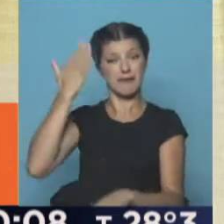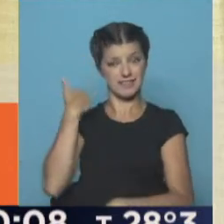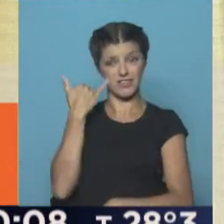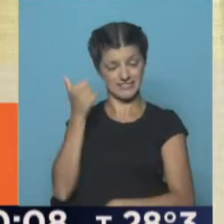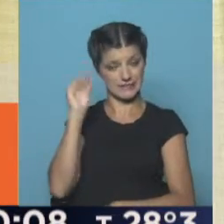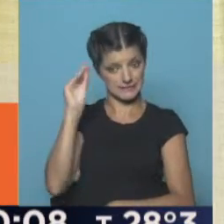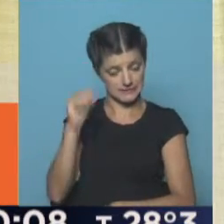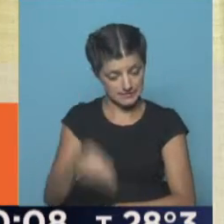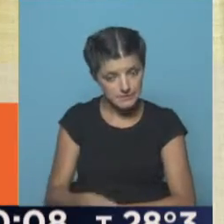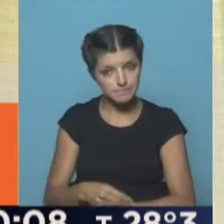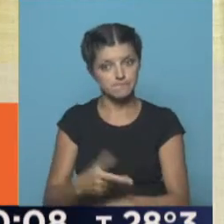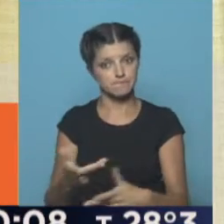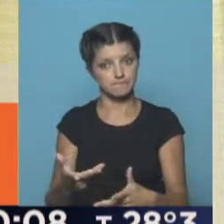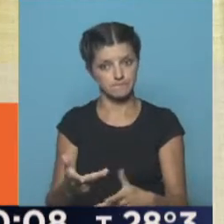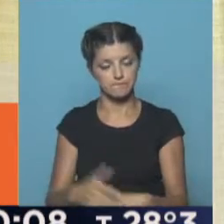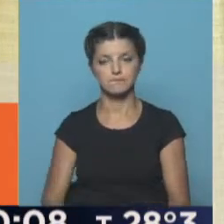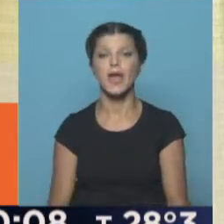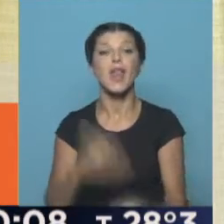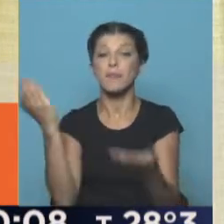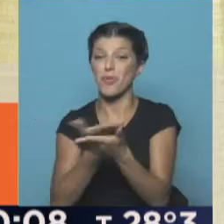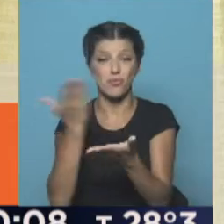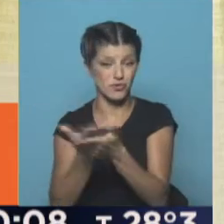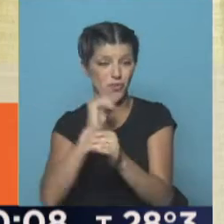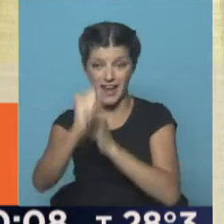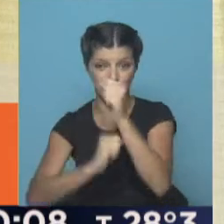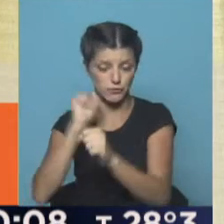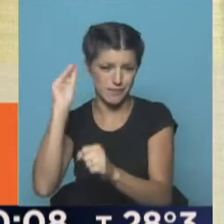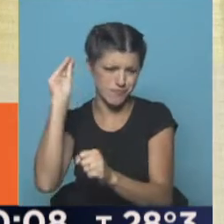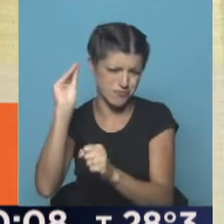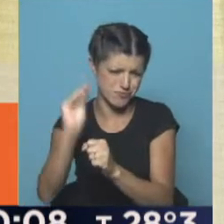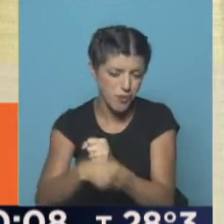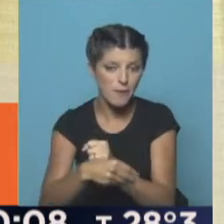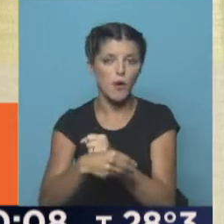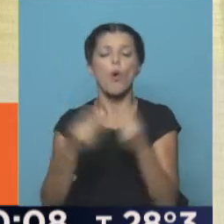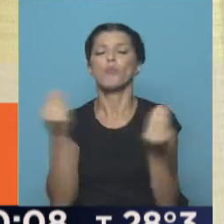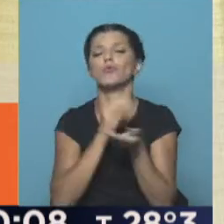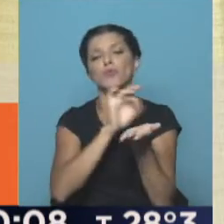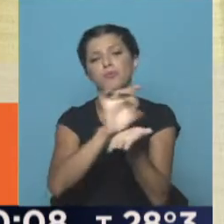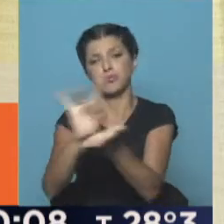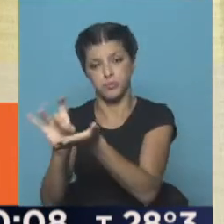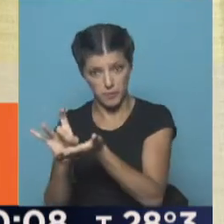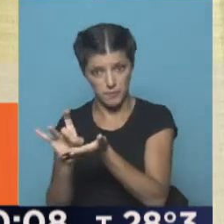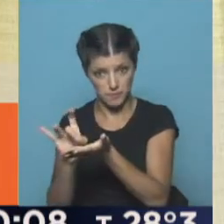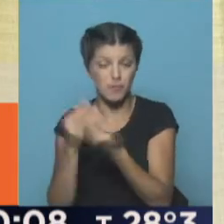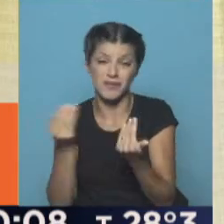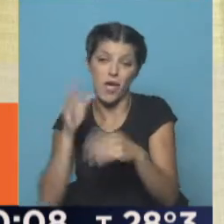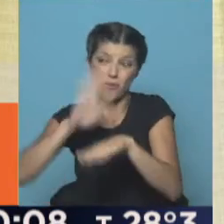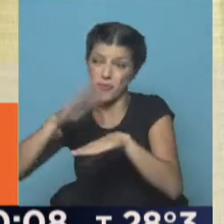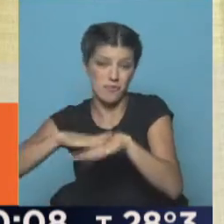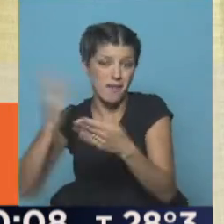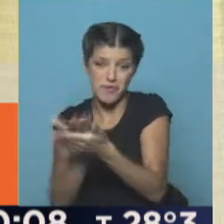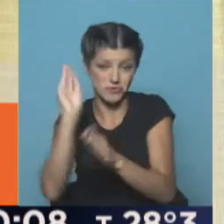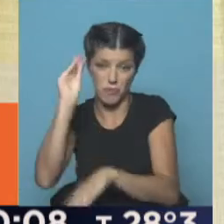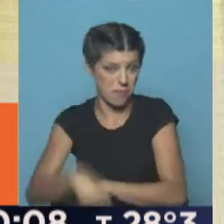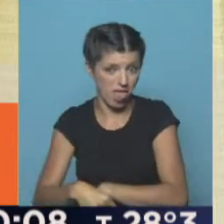complicado la caída de la producción industrial ha sido muy significativa con despidos acompañando justamente esa situación y